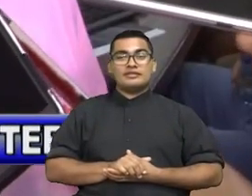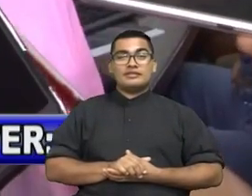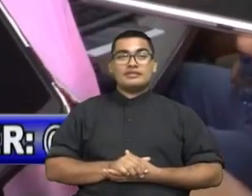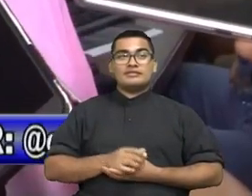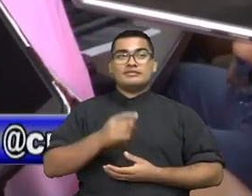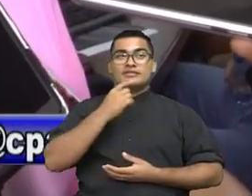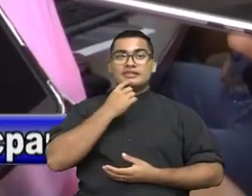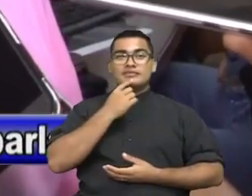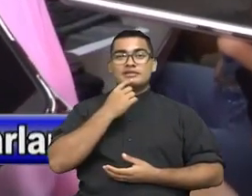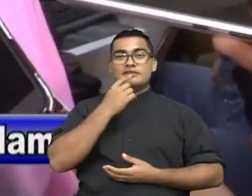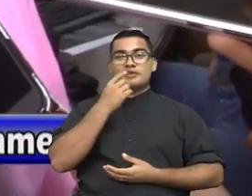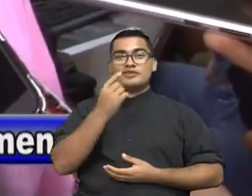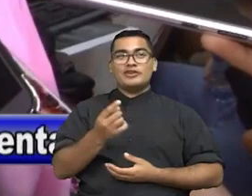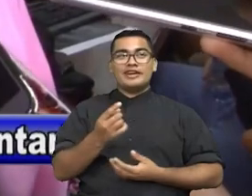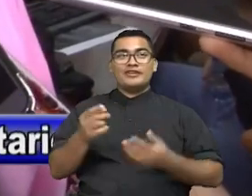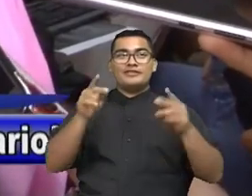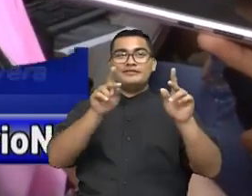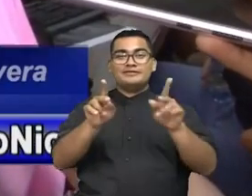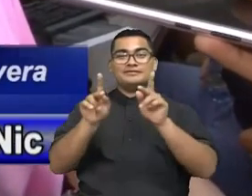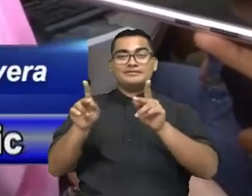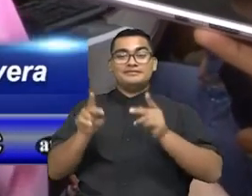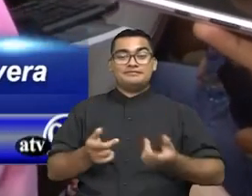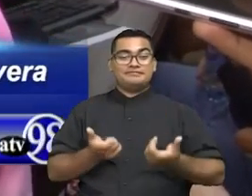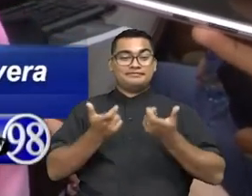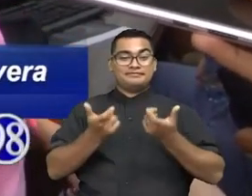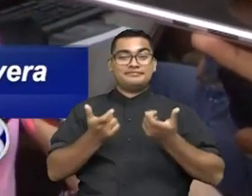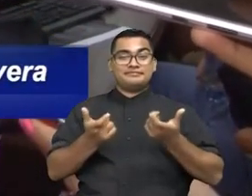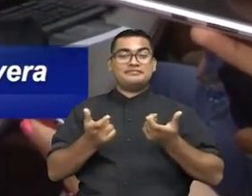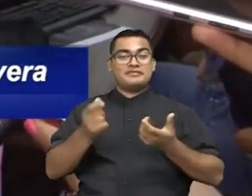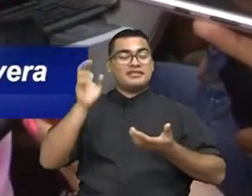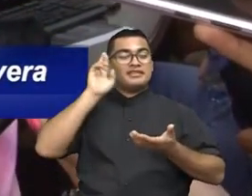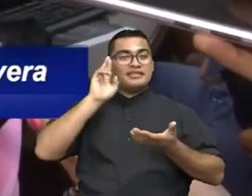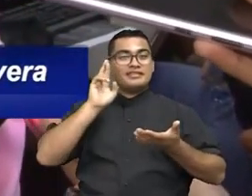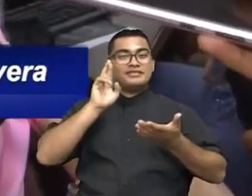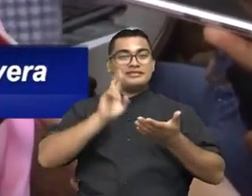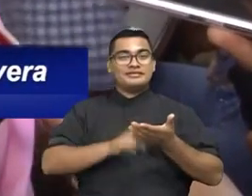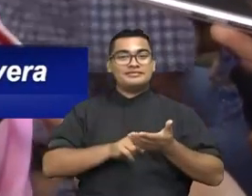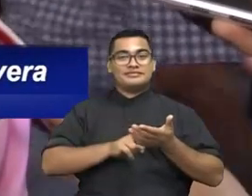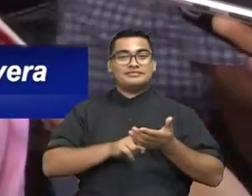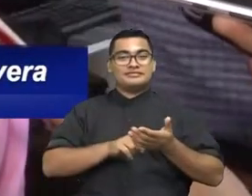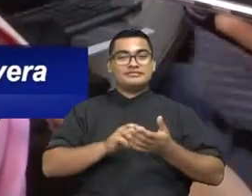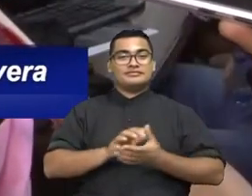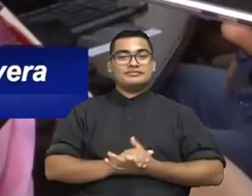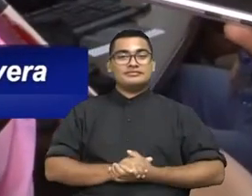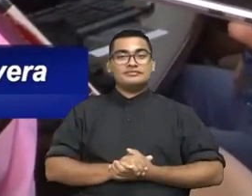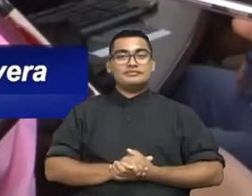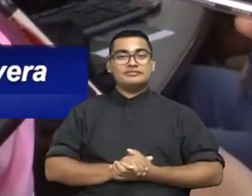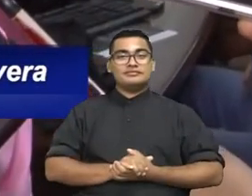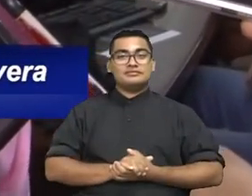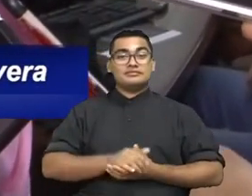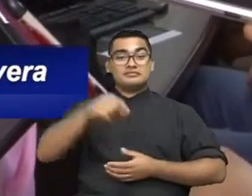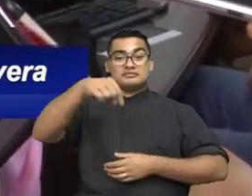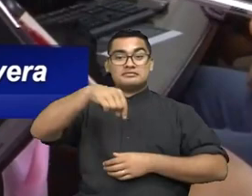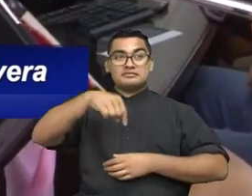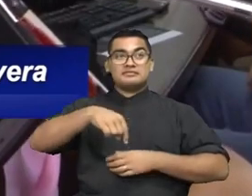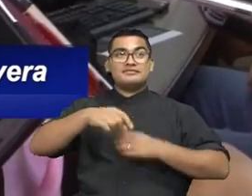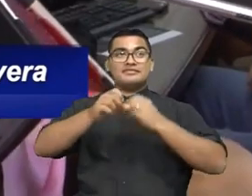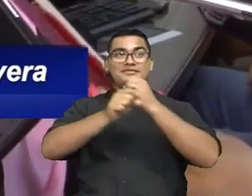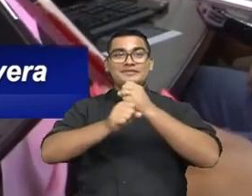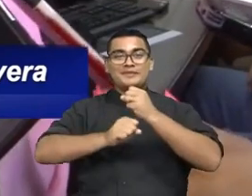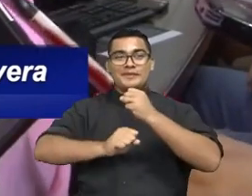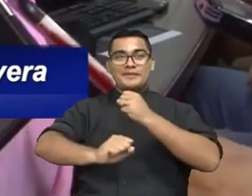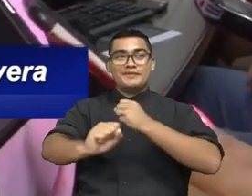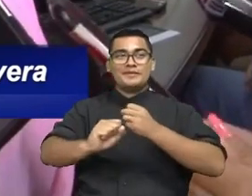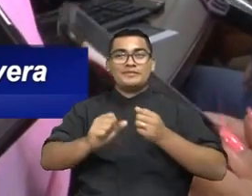ricos paguen. Acordémonos de algo. Aquí hubo una campañita